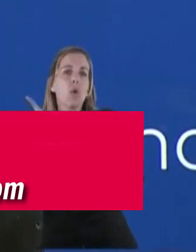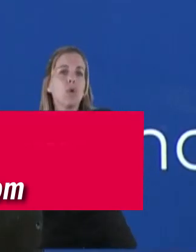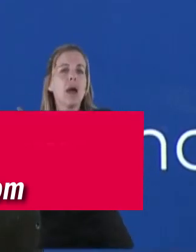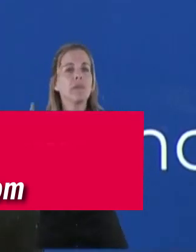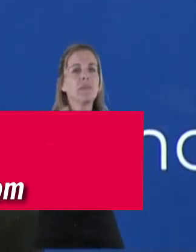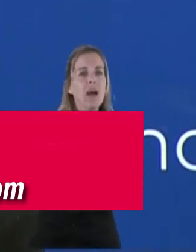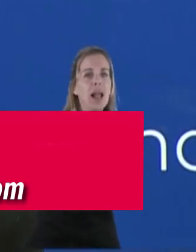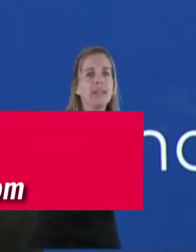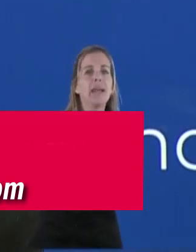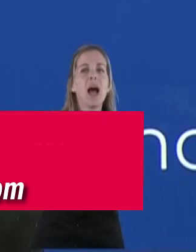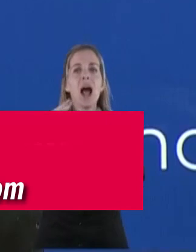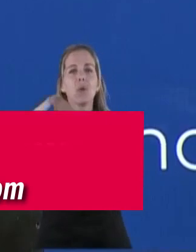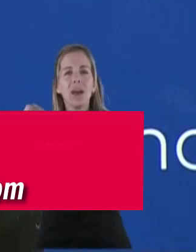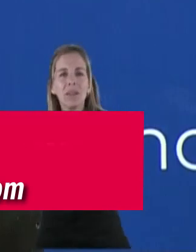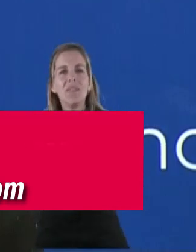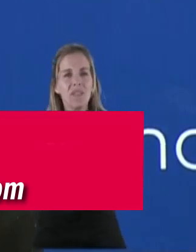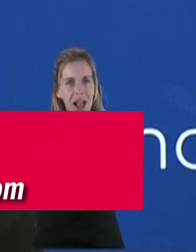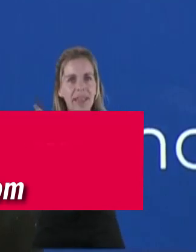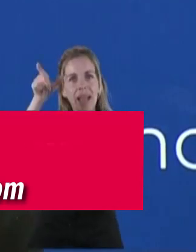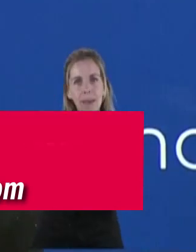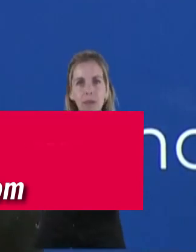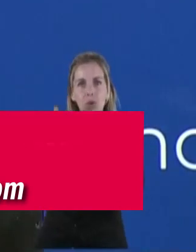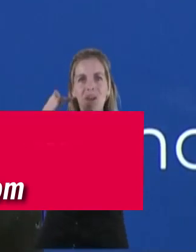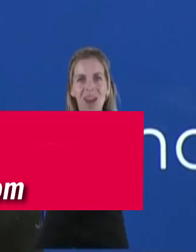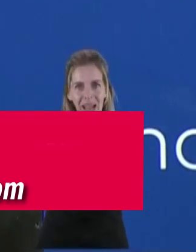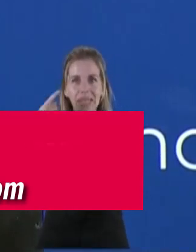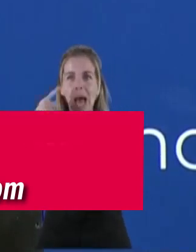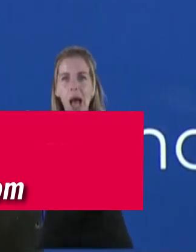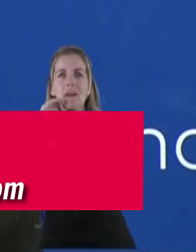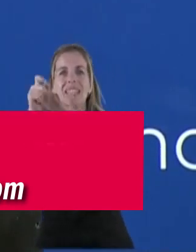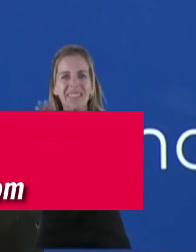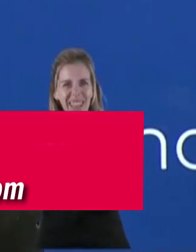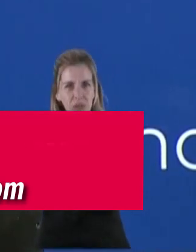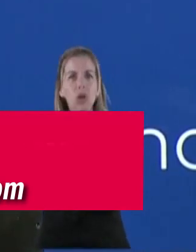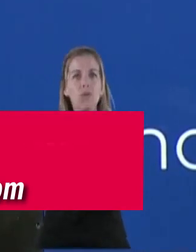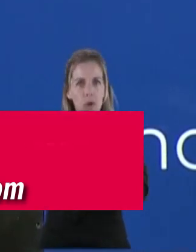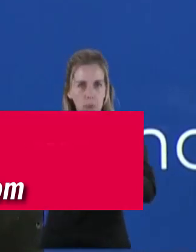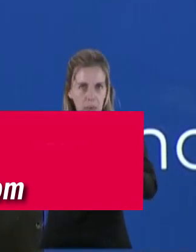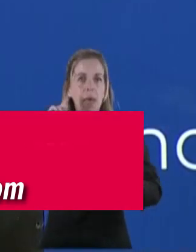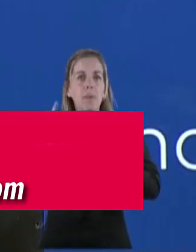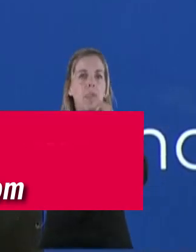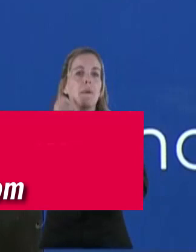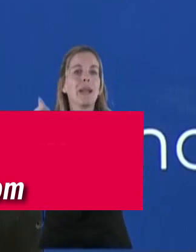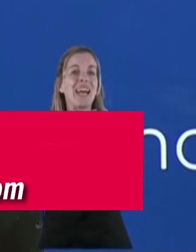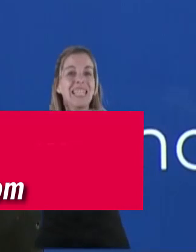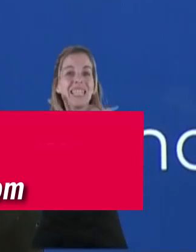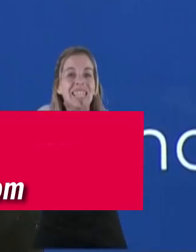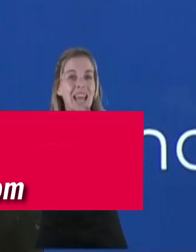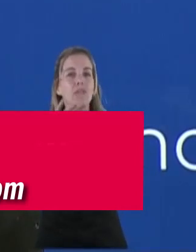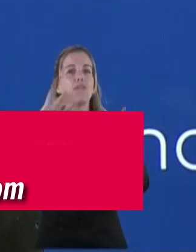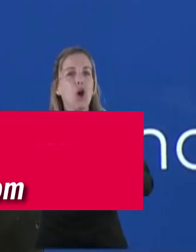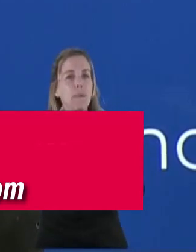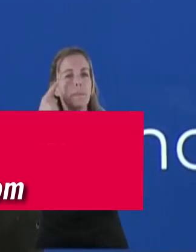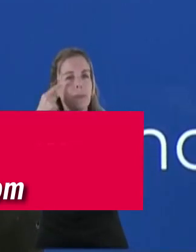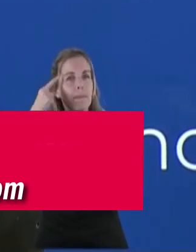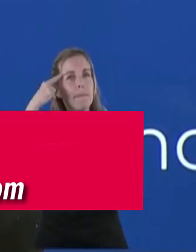que hayan quedado, así que eso próximamente les vamos a estar dando las tres mecanismos que están